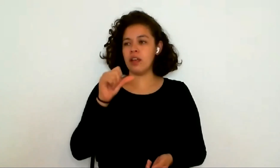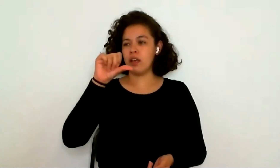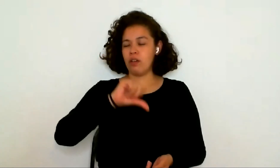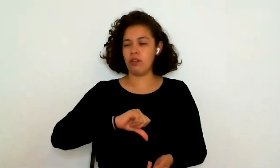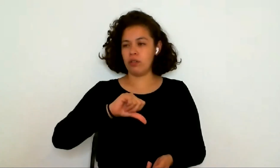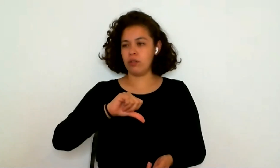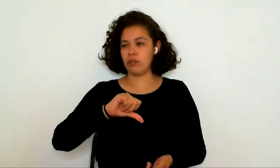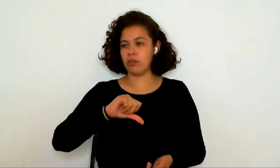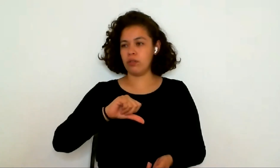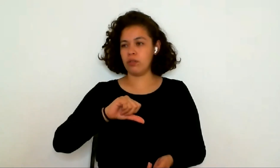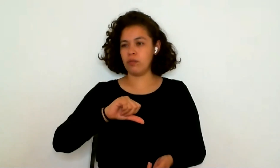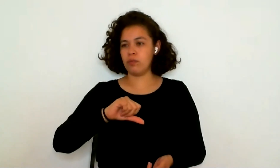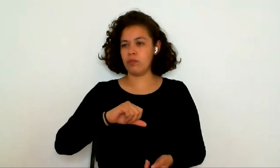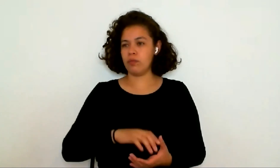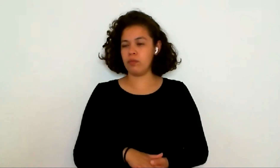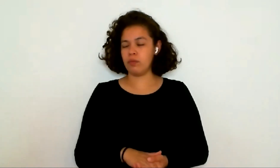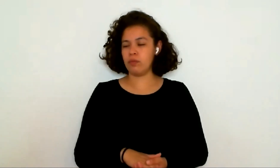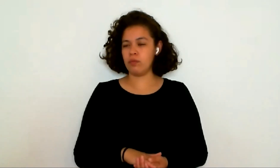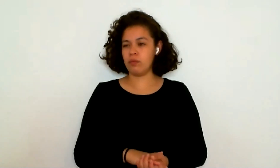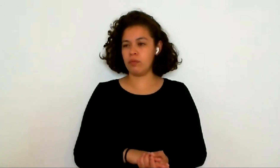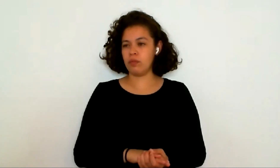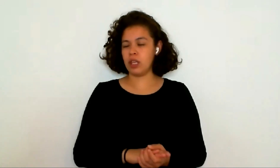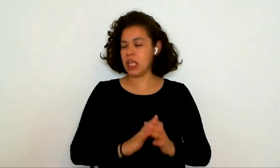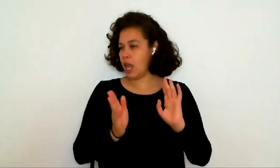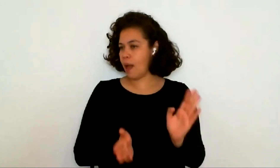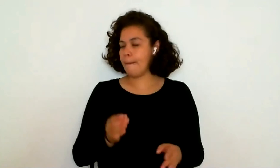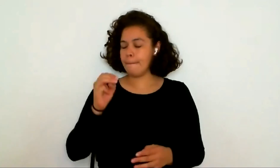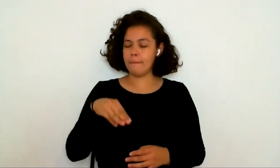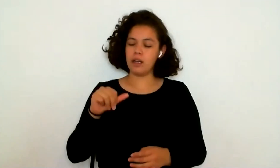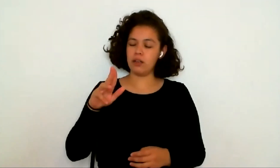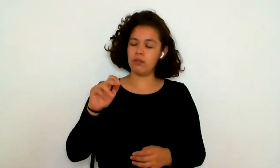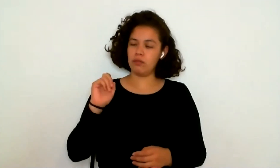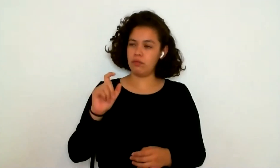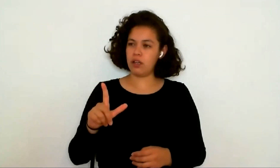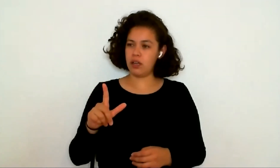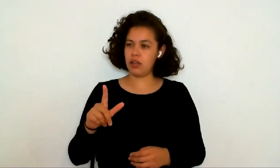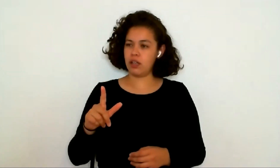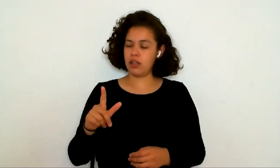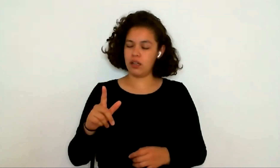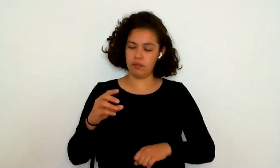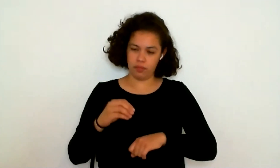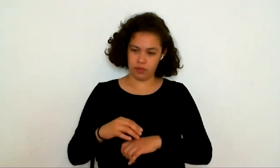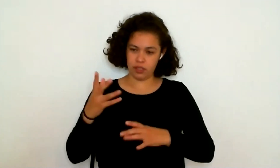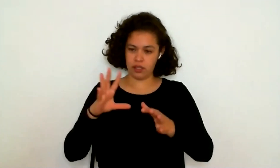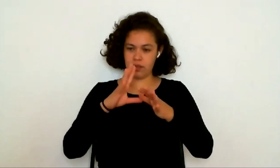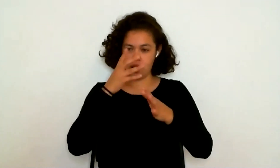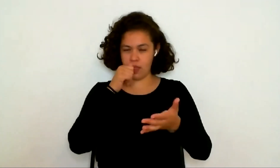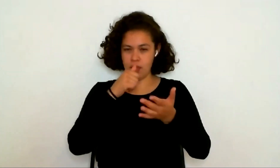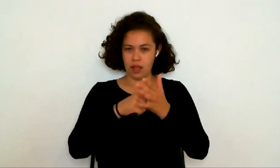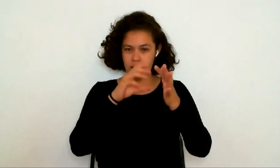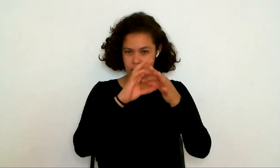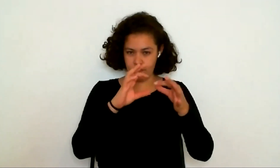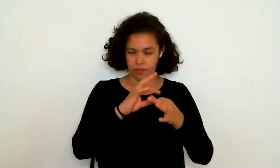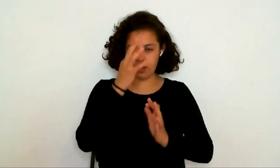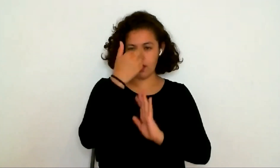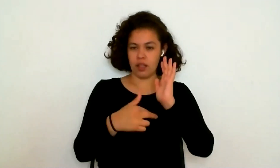tenemos un manual operativo donde está integrado las cartas descriptivas de los talleres que se